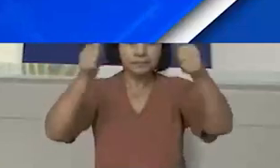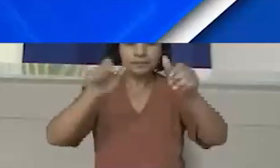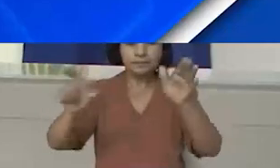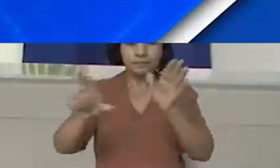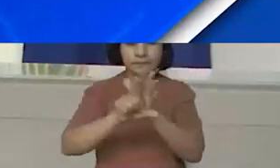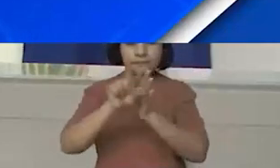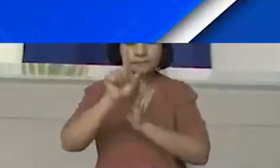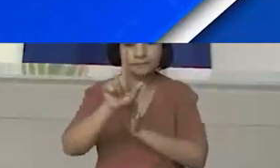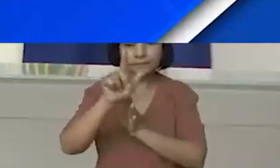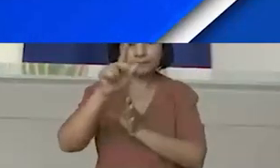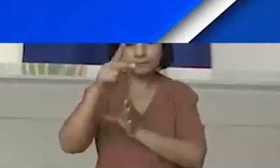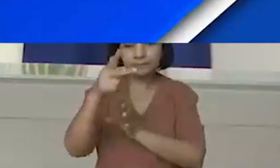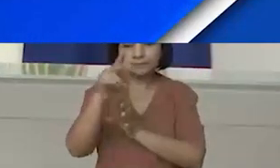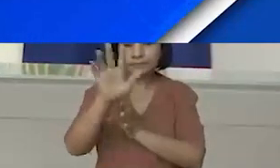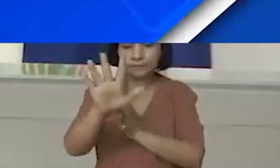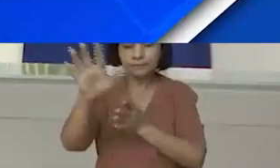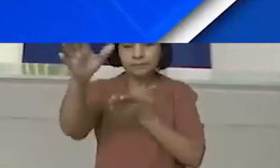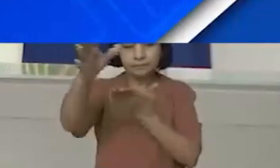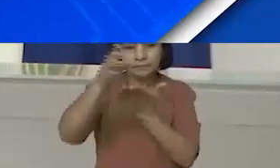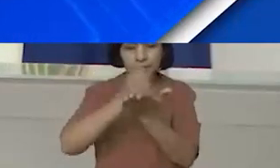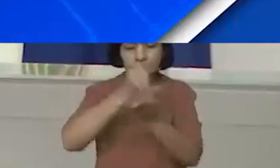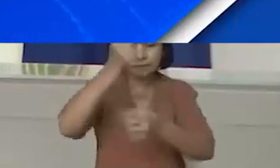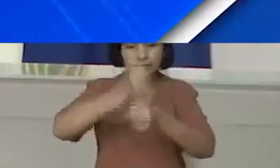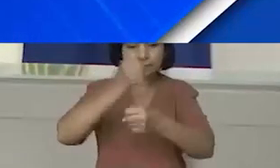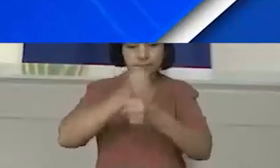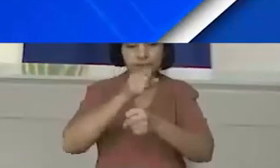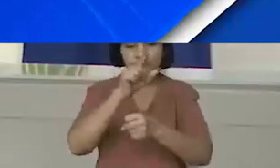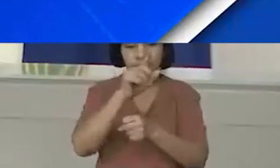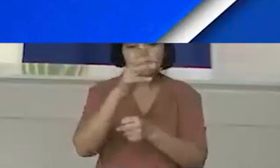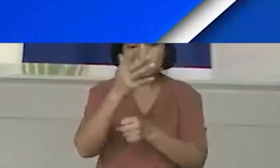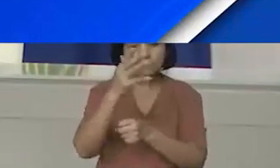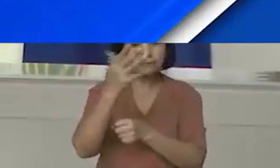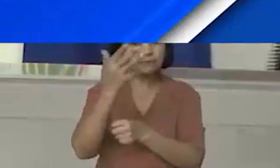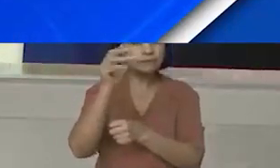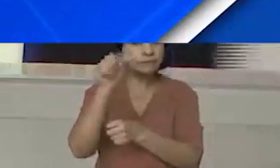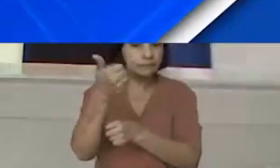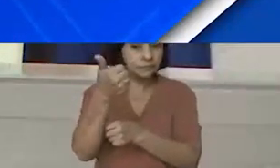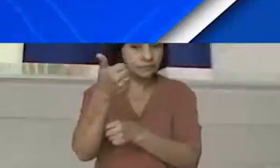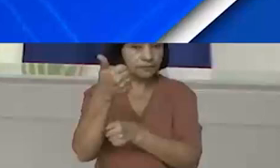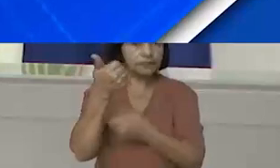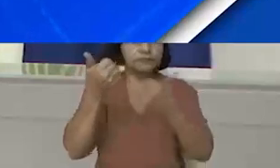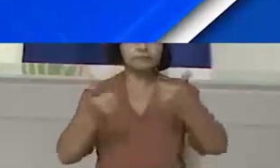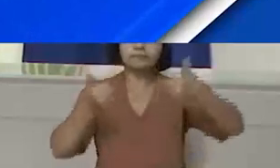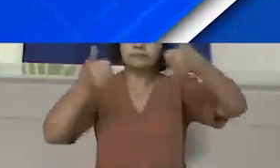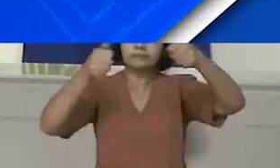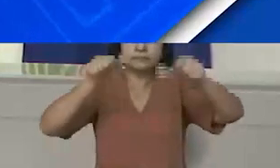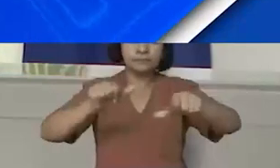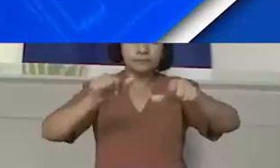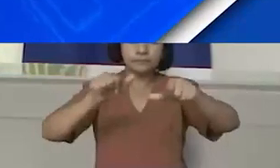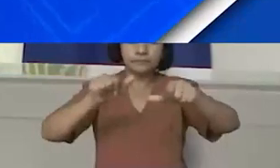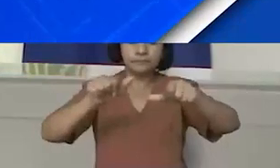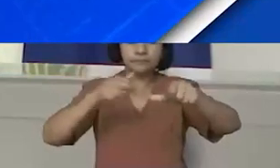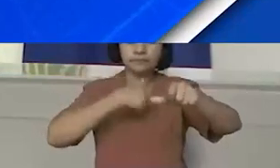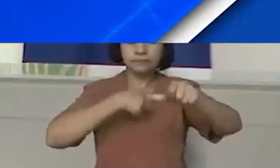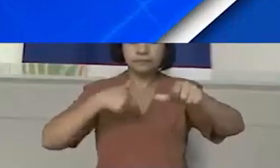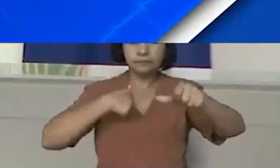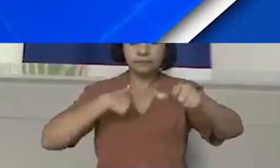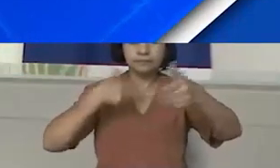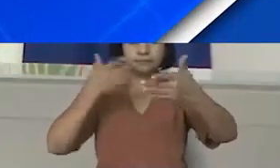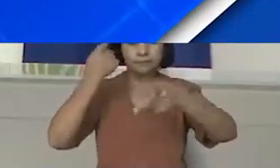Ley 185, Código del Trabajo, en el año 1996, se establecen límites a